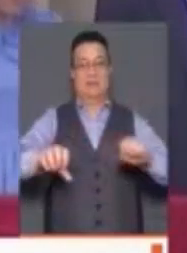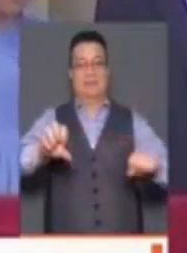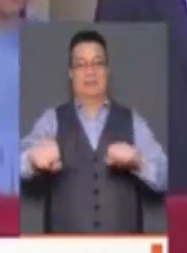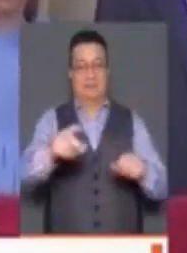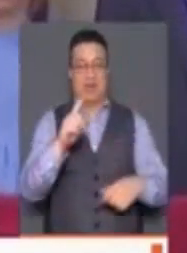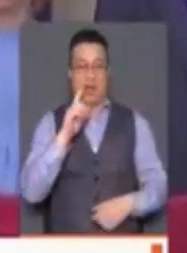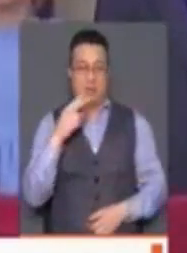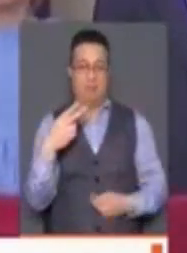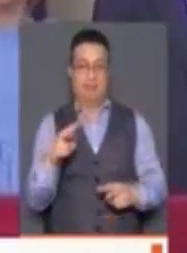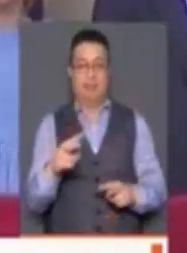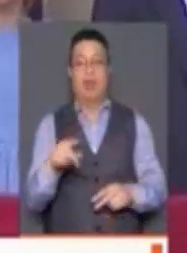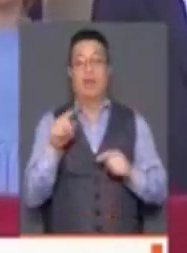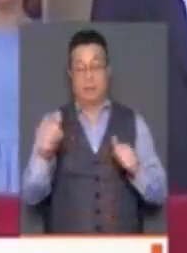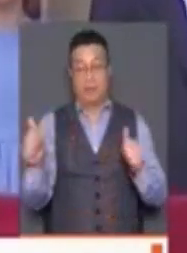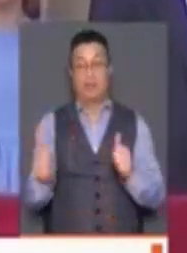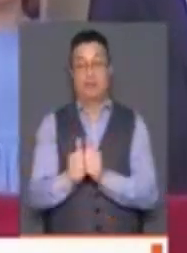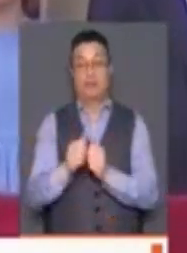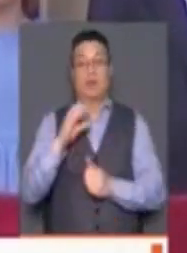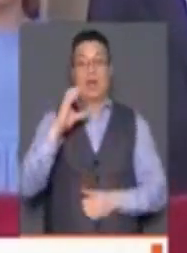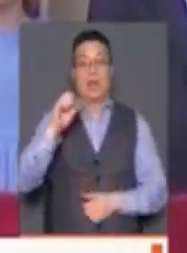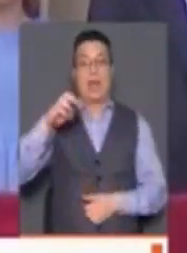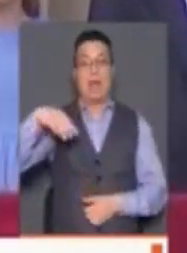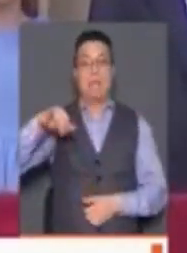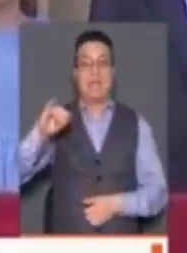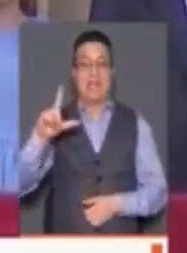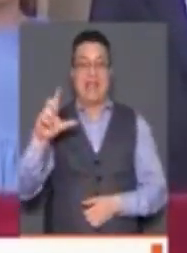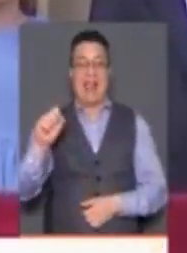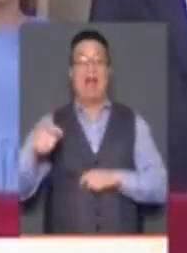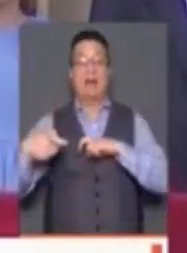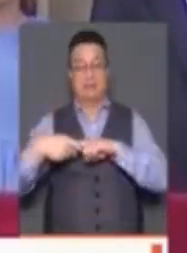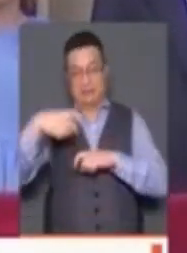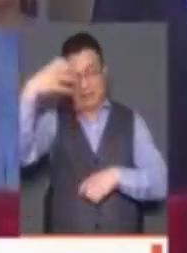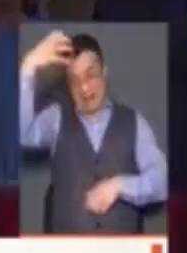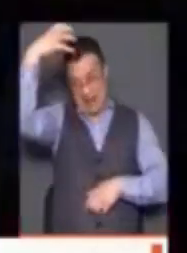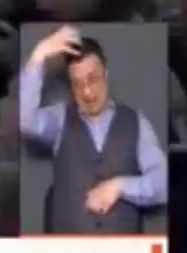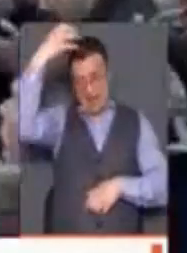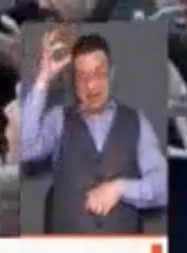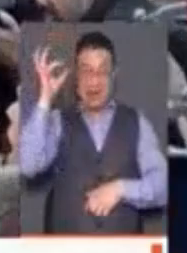lo acompañará Camilla Parker Bowles como reina consorte.